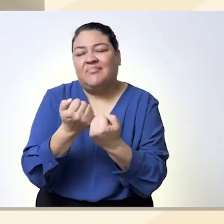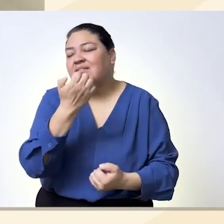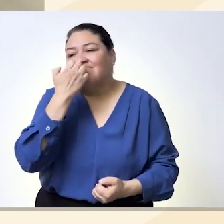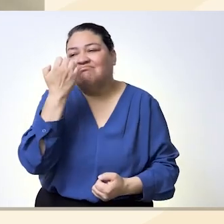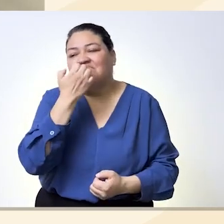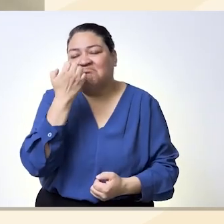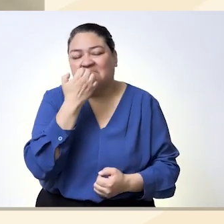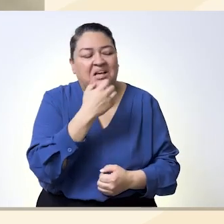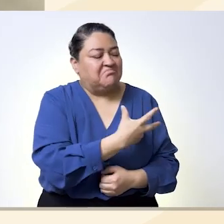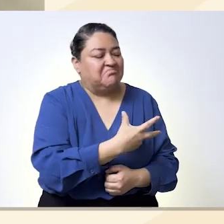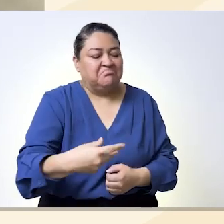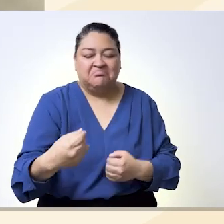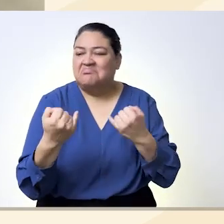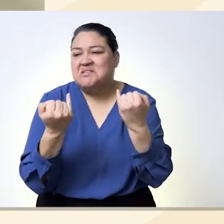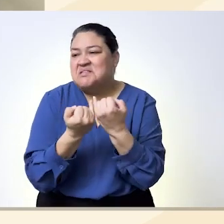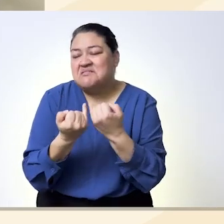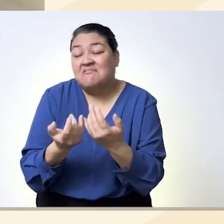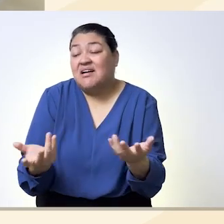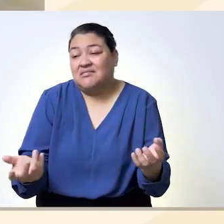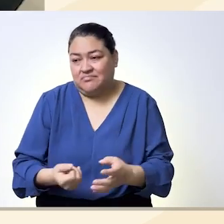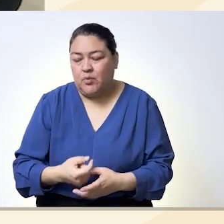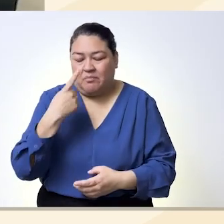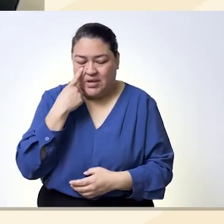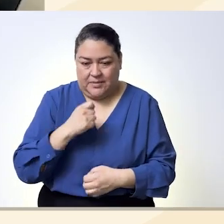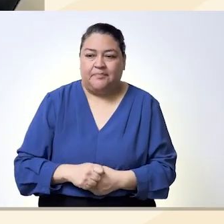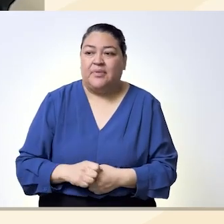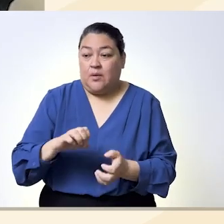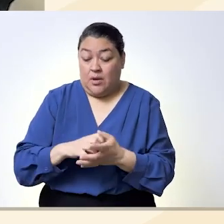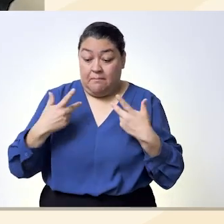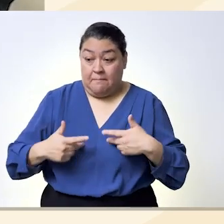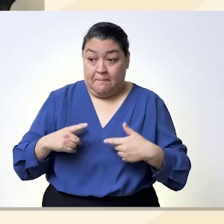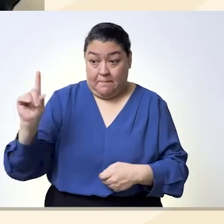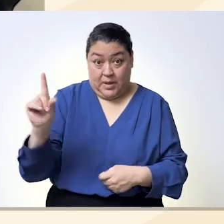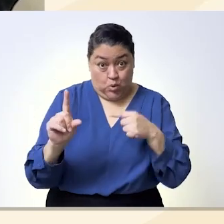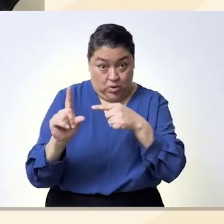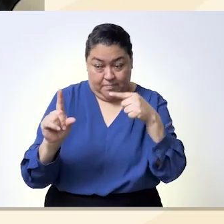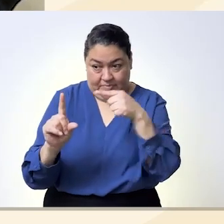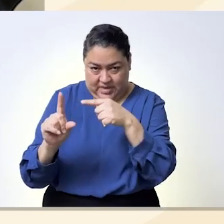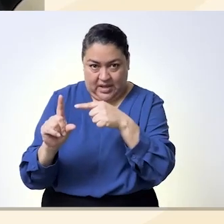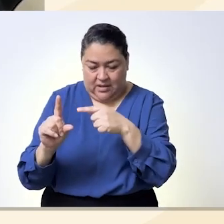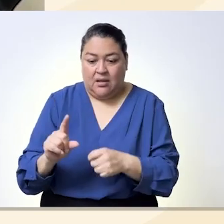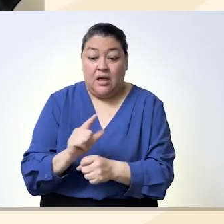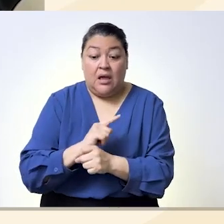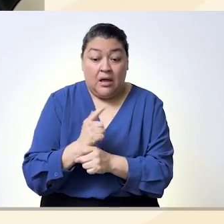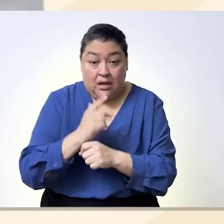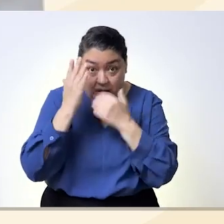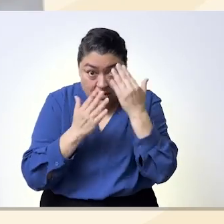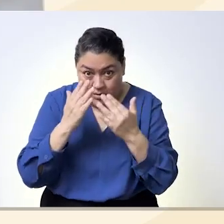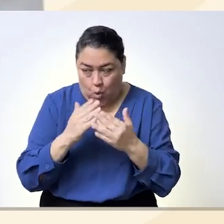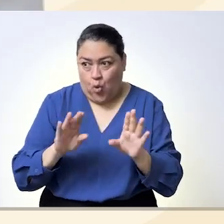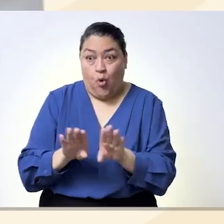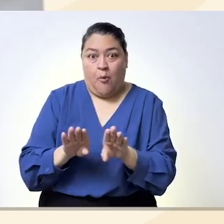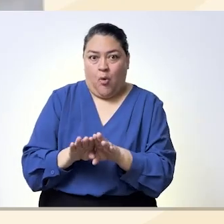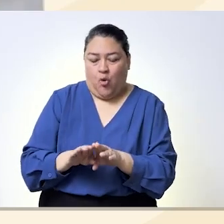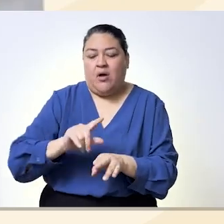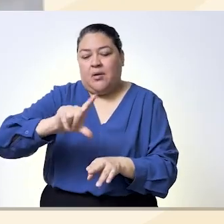Porque, bueno, número uno, para empezar, el que logró terminar una carrera. Y luego el que logró titularse, porque la titulación